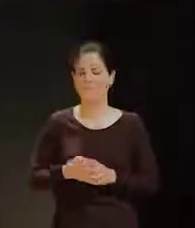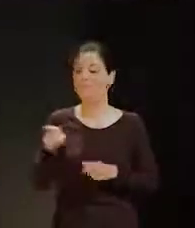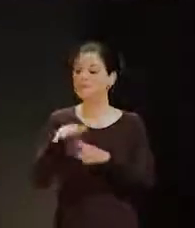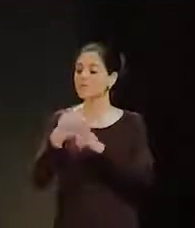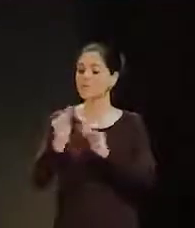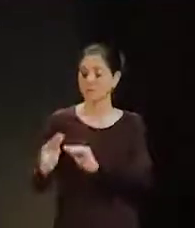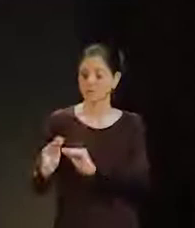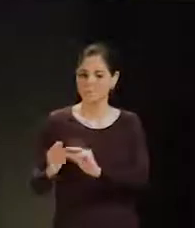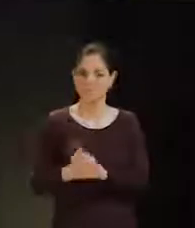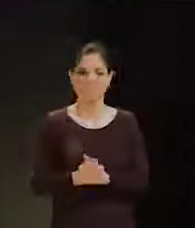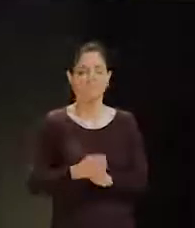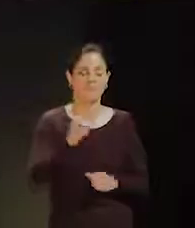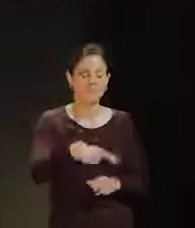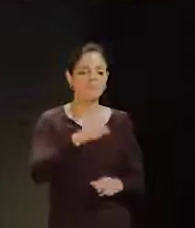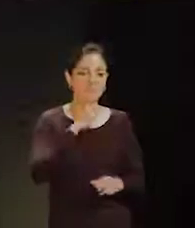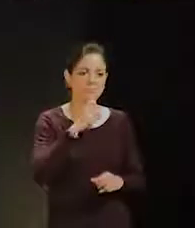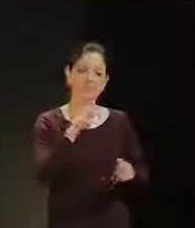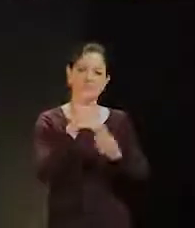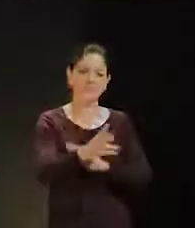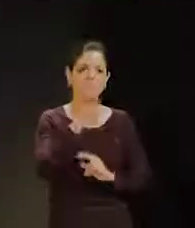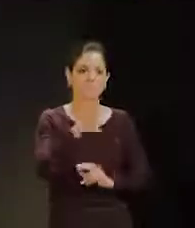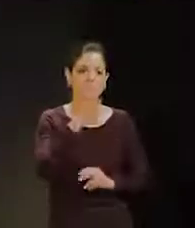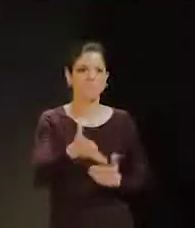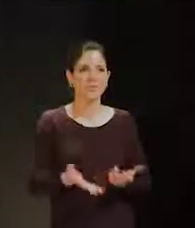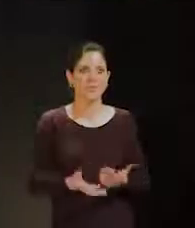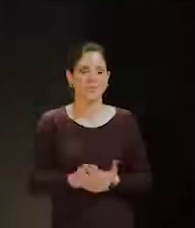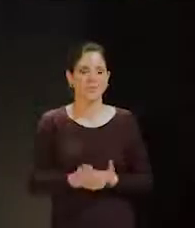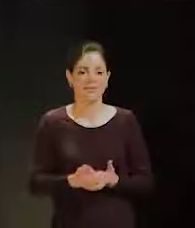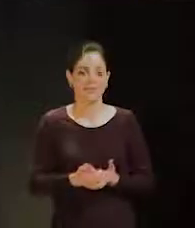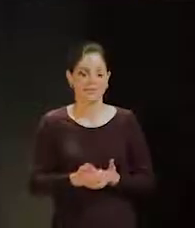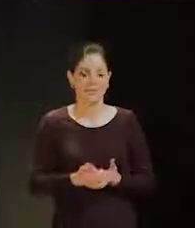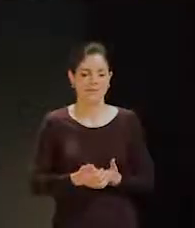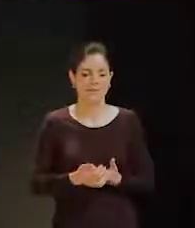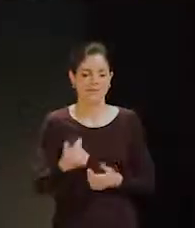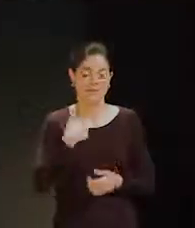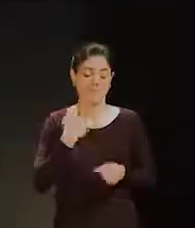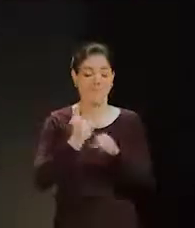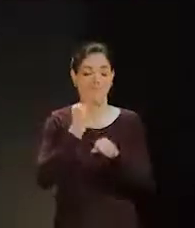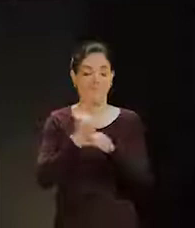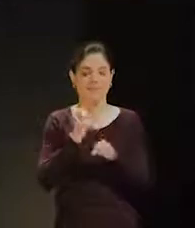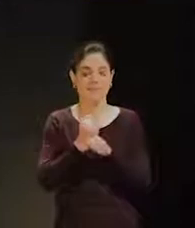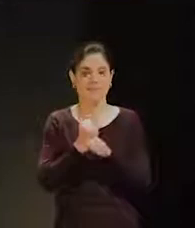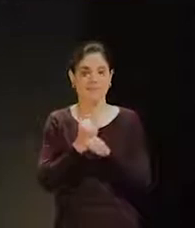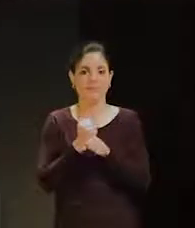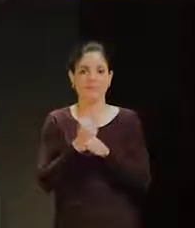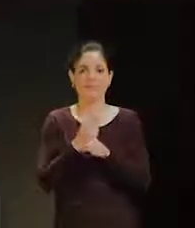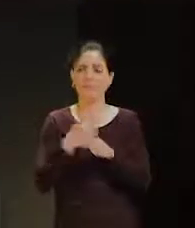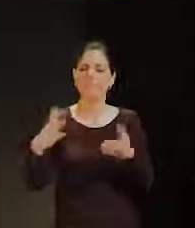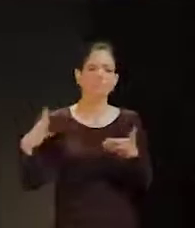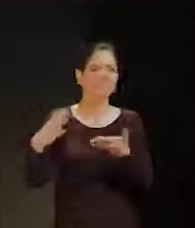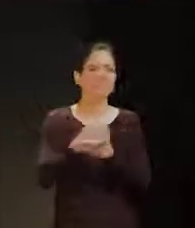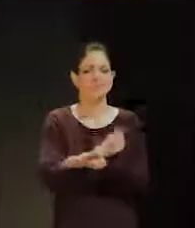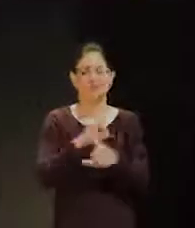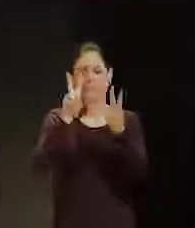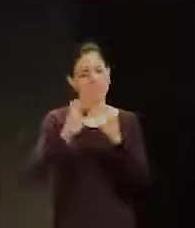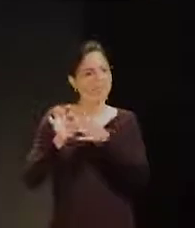caso? Es muy difícil responder porque en mi trabajo es todo sobre